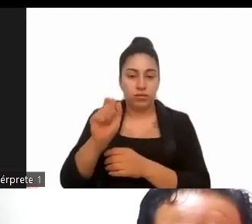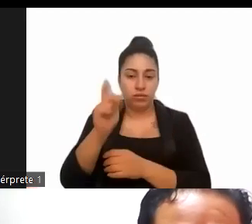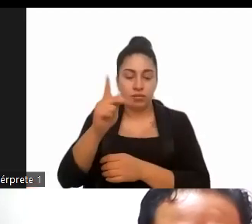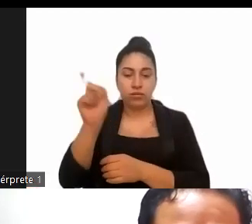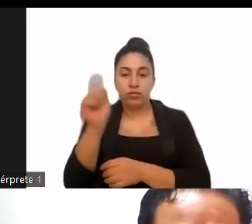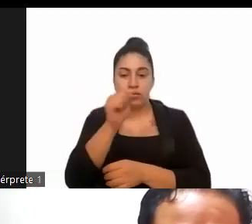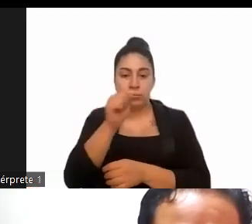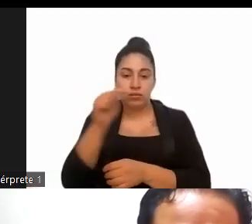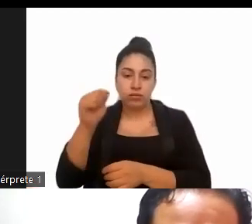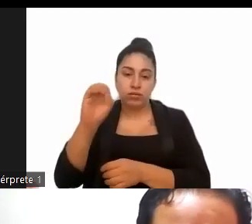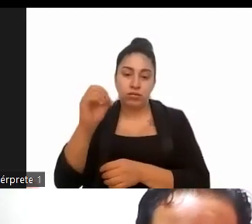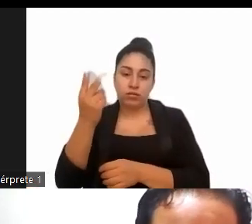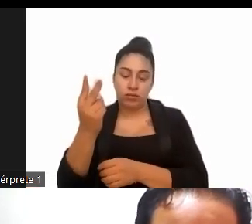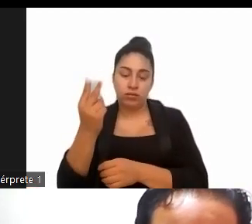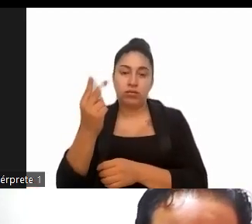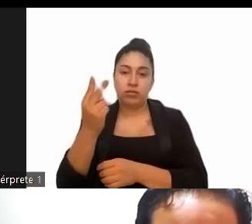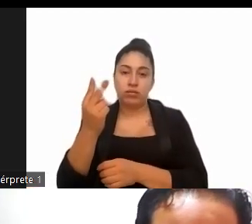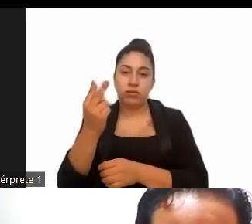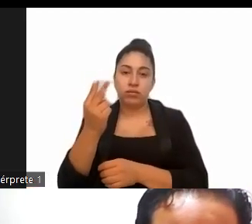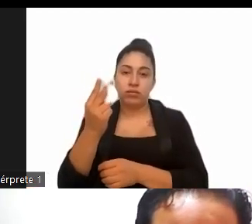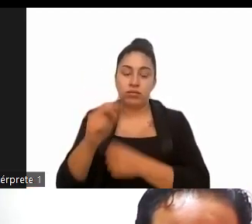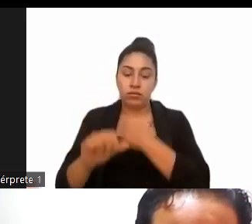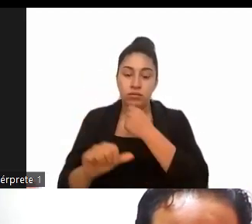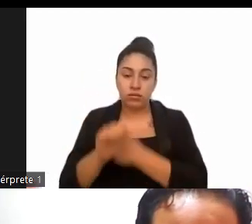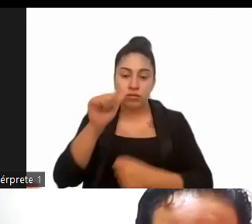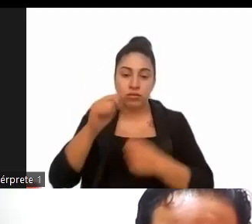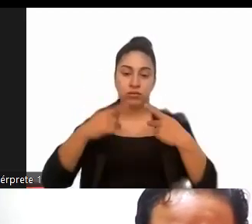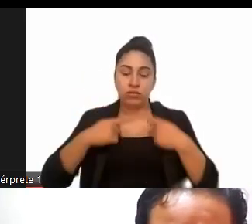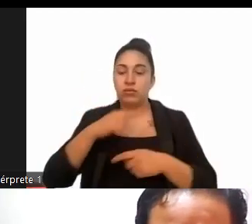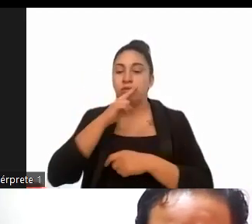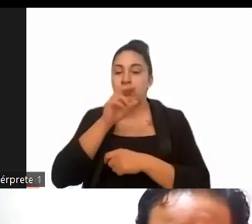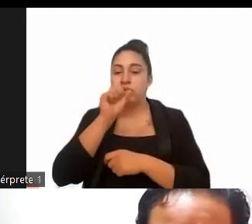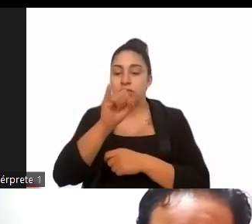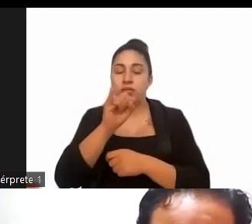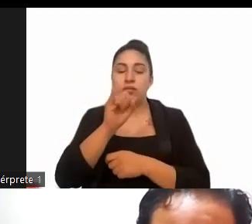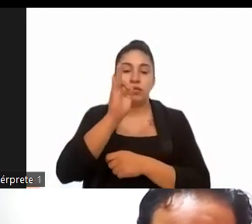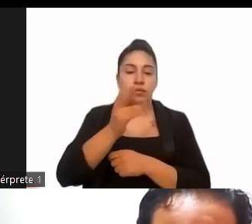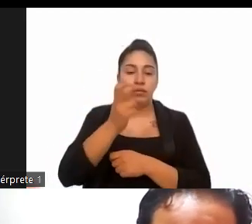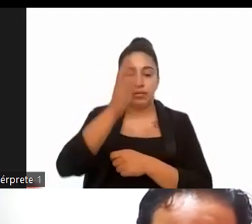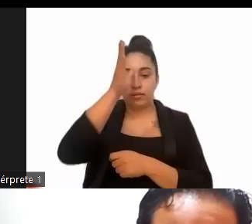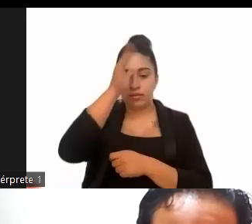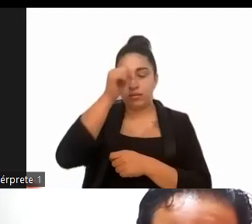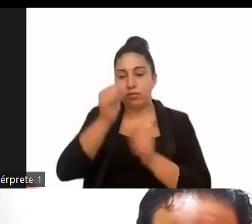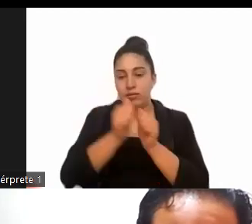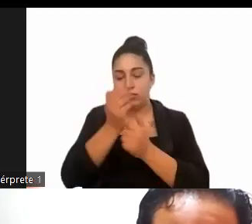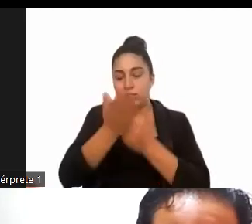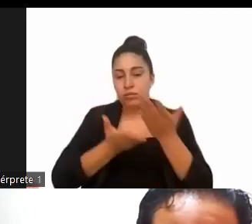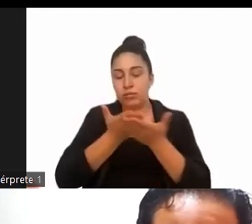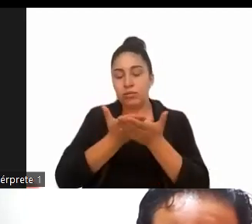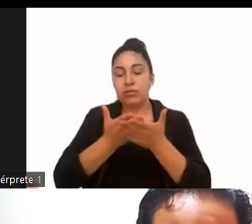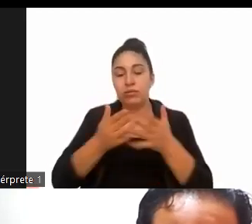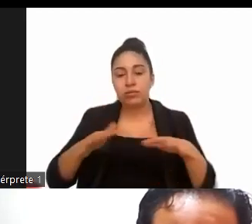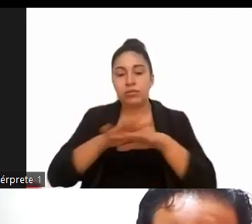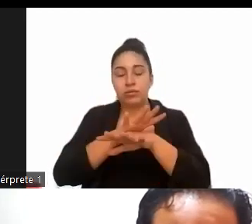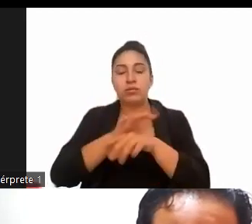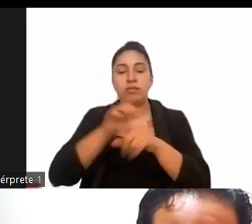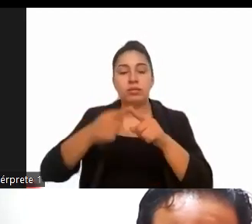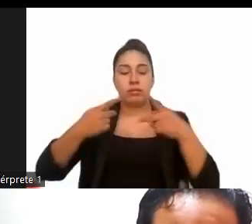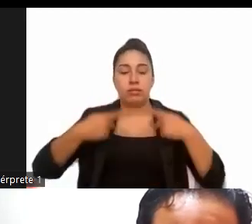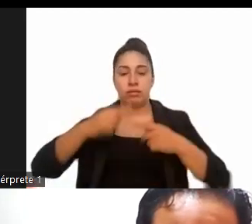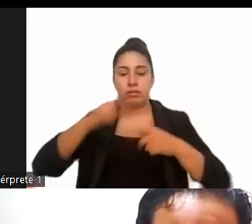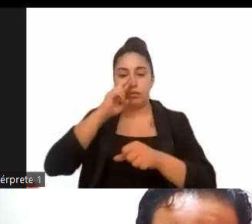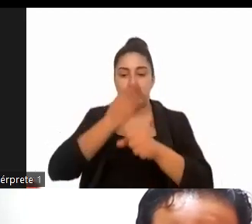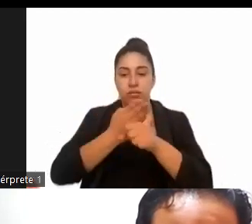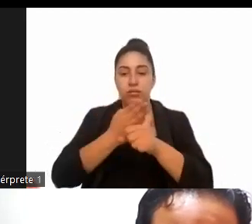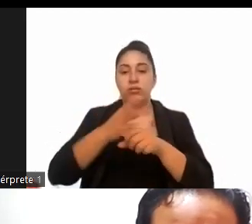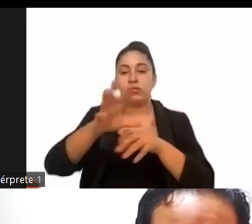CT-CE-10-10-2022-02. Se aprueba por 11 votos a favor el acuerdo correspondiente a la modificación de las personas responsables y usuarias de los sistemas de